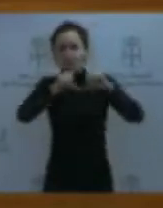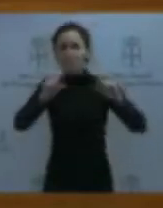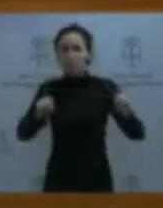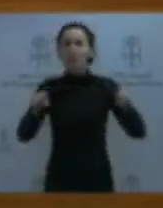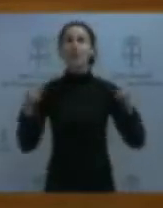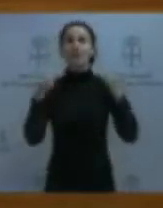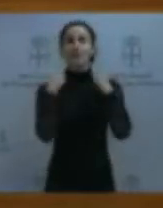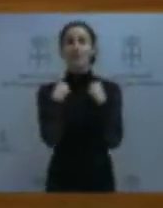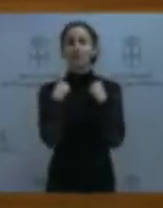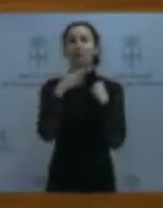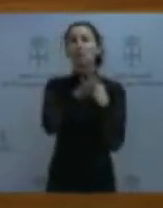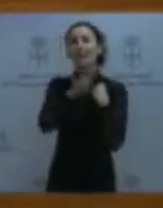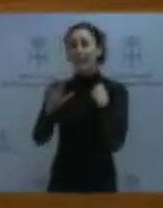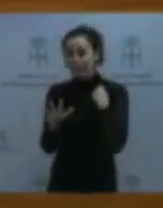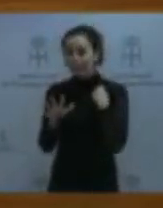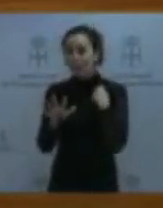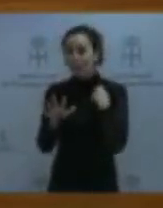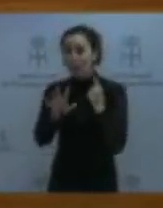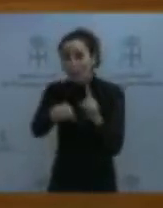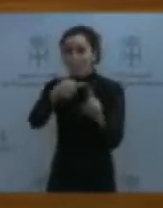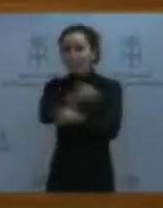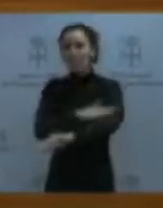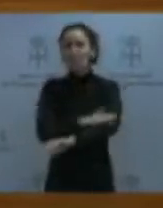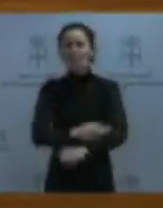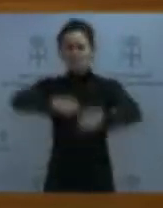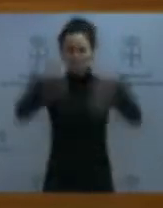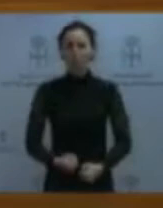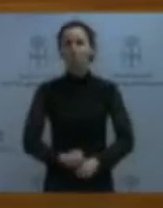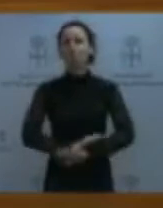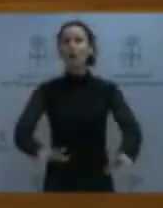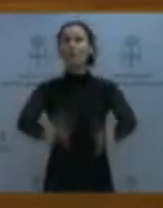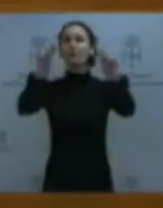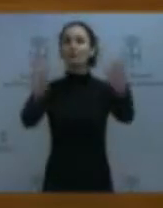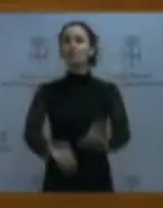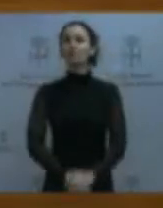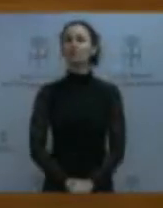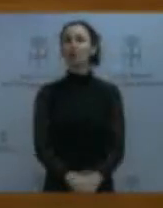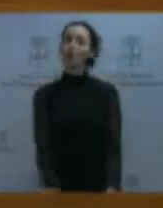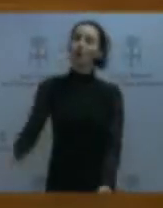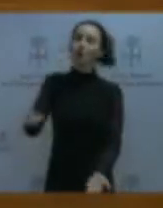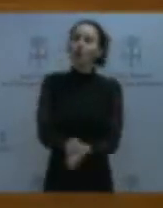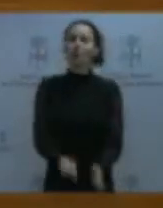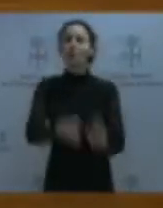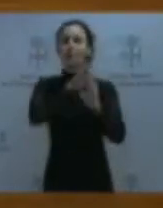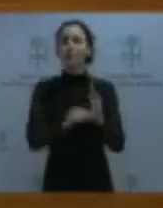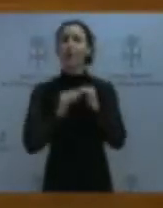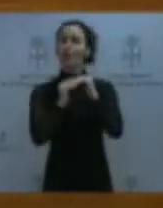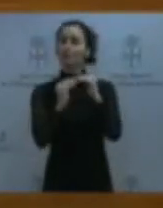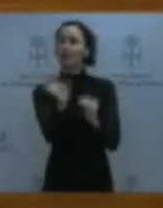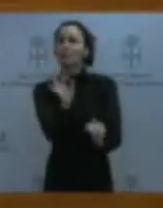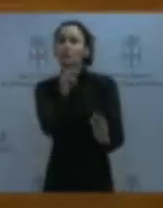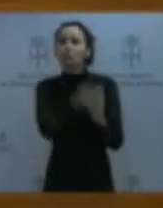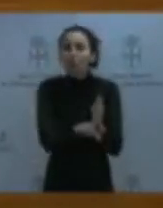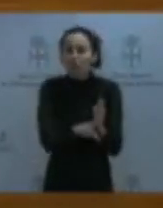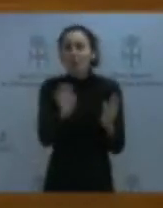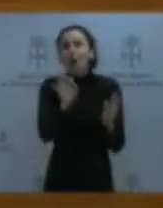los 45 y el propio gobierno y planteamos y más, oye, volvemos al marco legal estable o ya